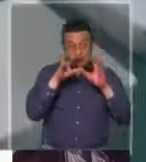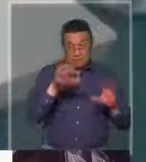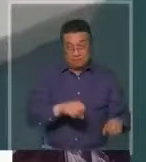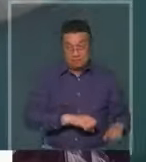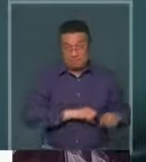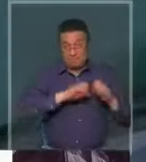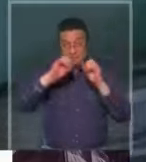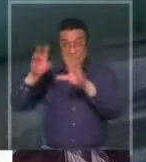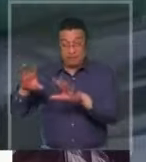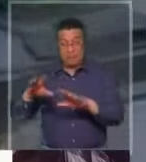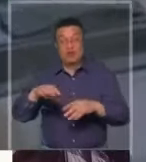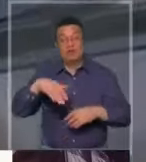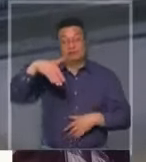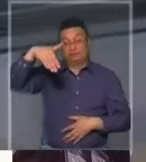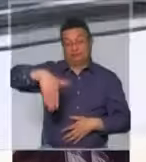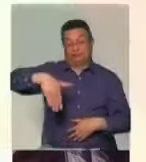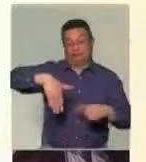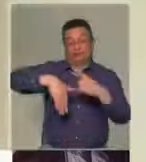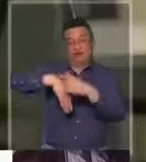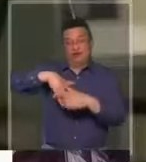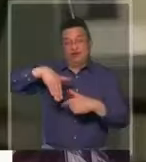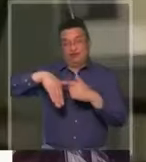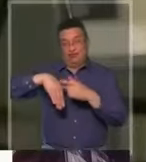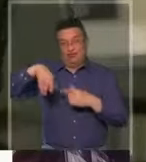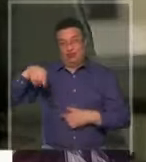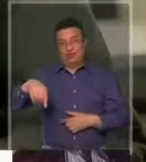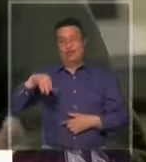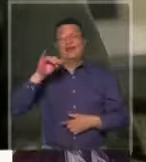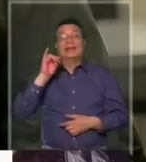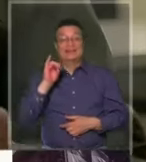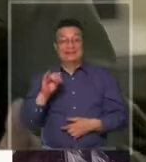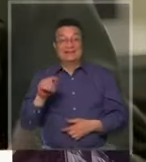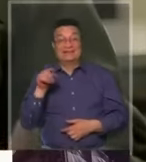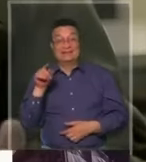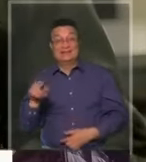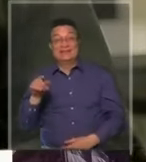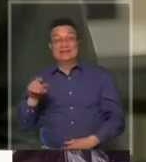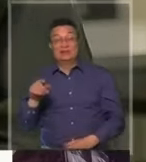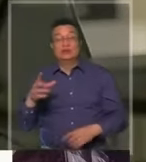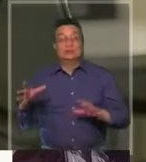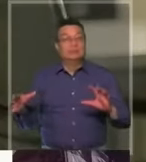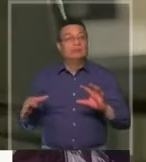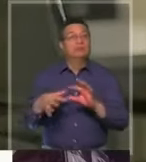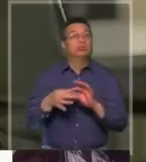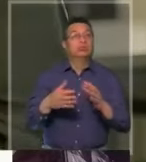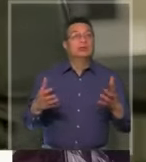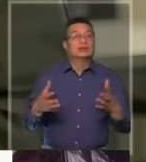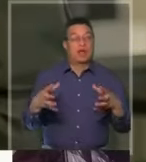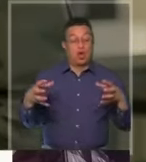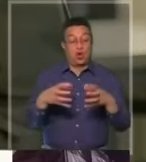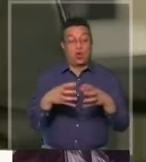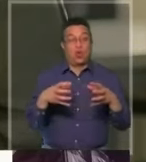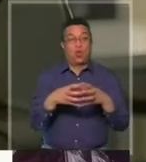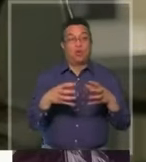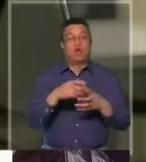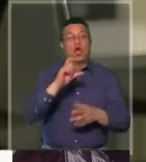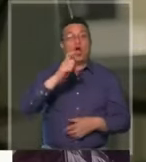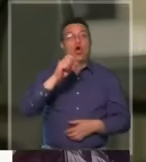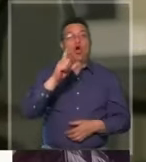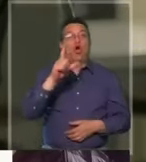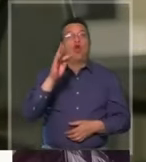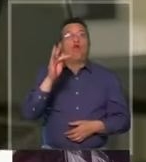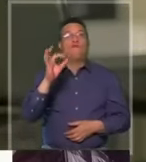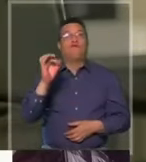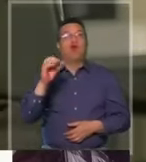través del cono Sur digamos la distribución de droga proveniente esto Generalmente está asociado a un cartel que el Cartel del Golfo